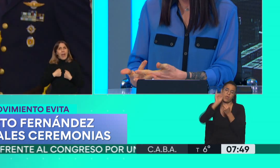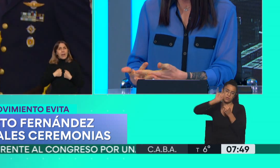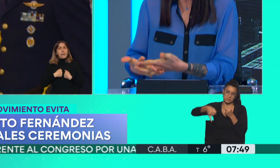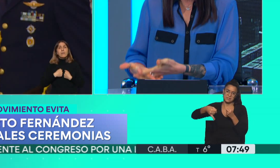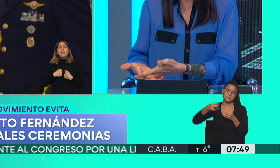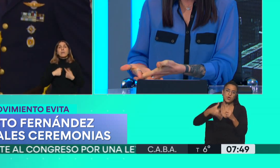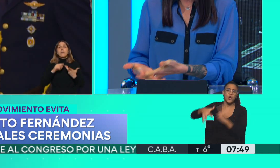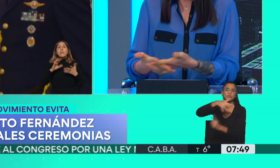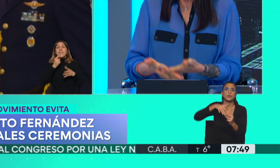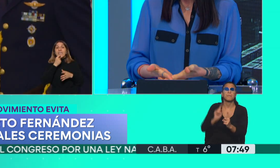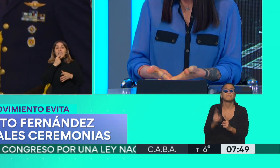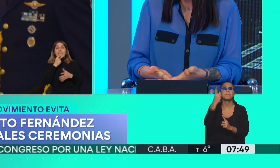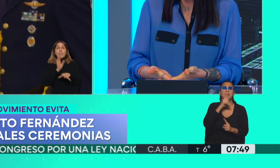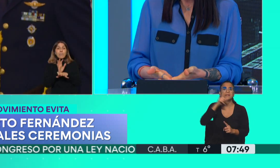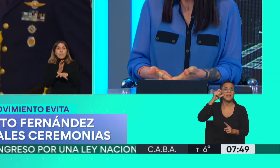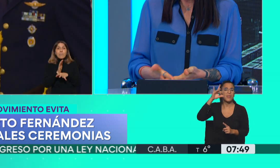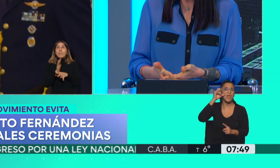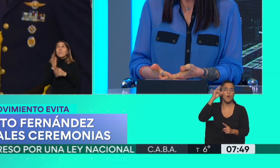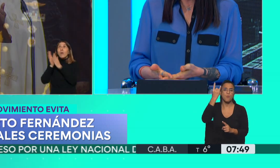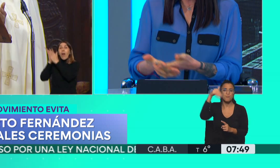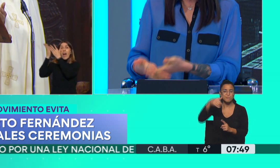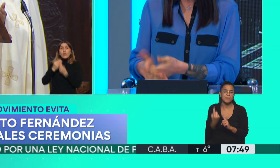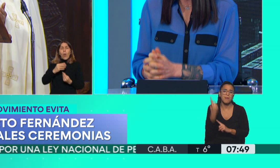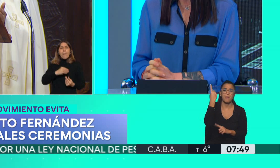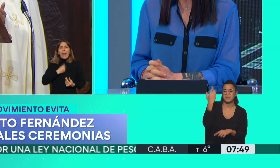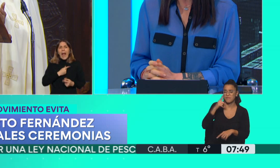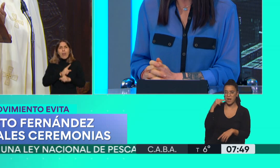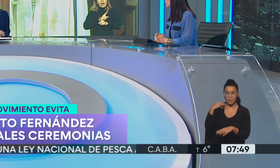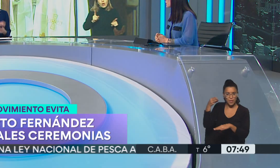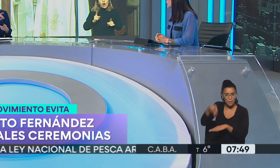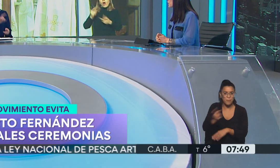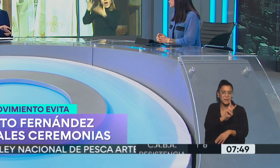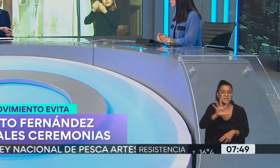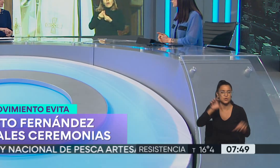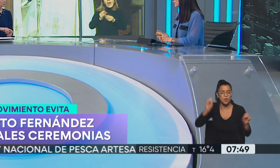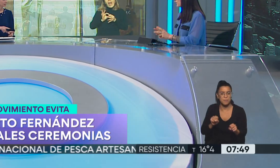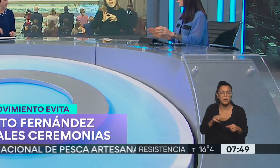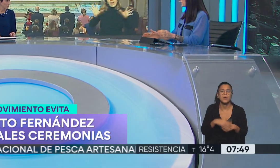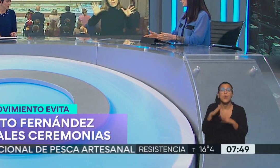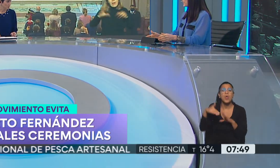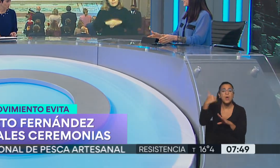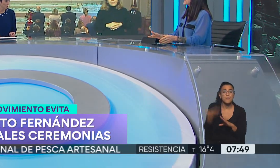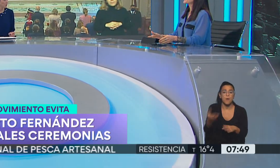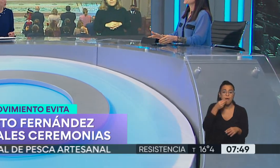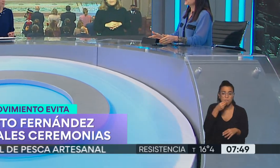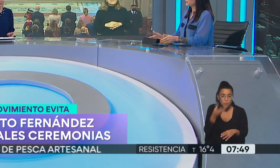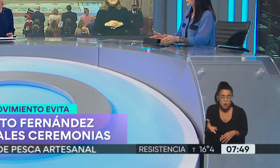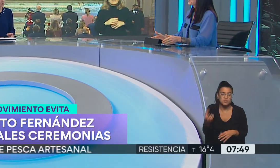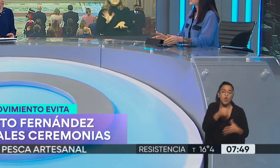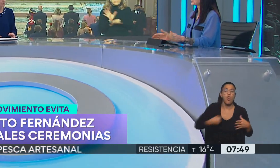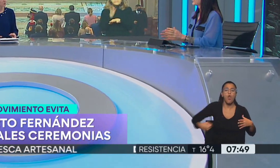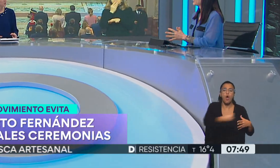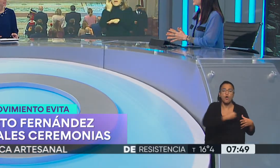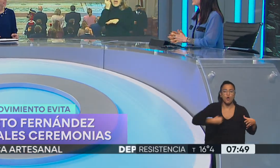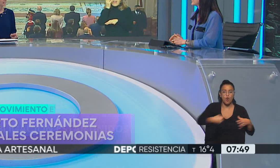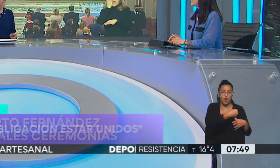contexto del primer tedeón que participa el presidente alberto fernández por el 25 de mayo después del te deum el almuerzo con un el ocaso